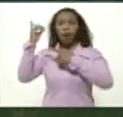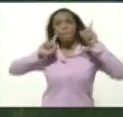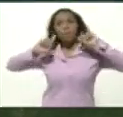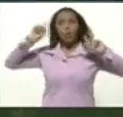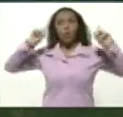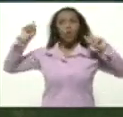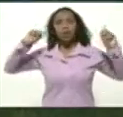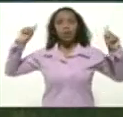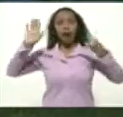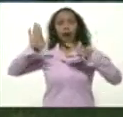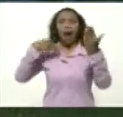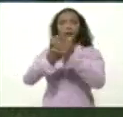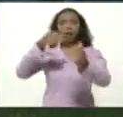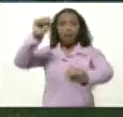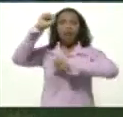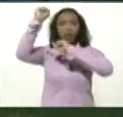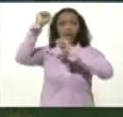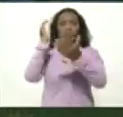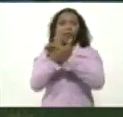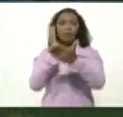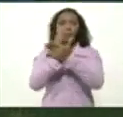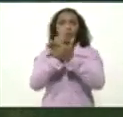¡Música! ¡Hasta la victoria siempre!